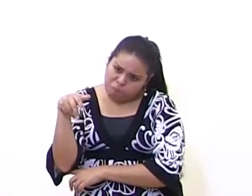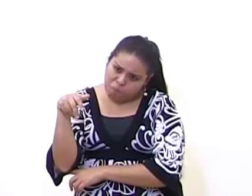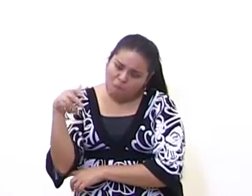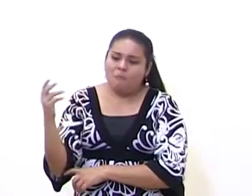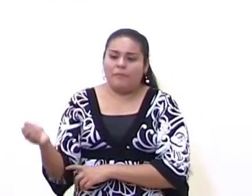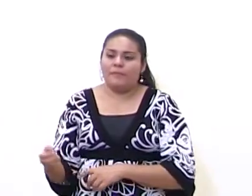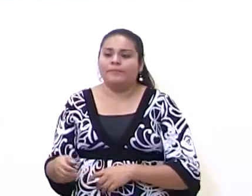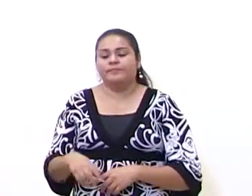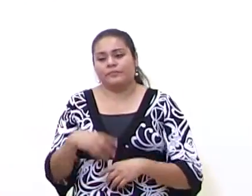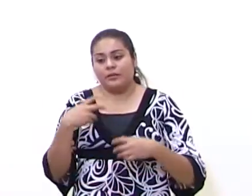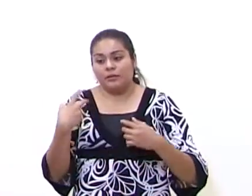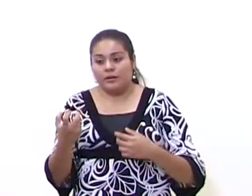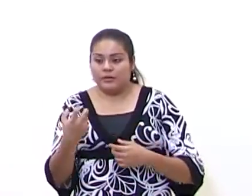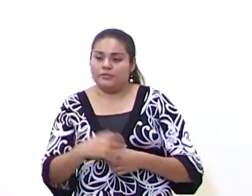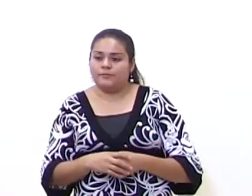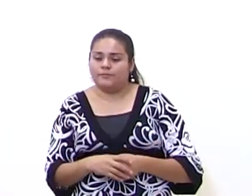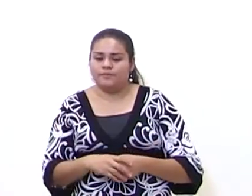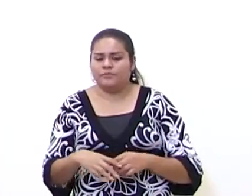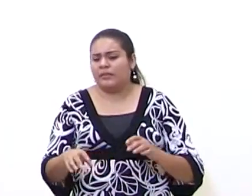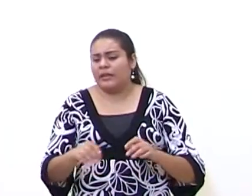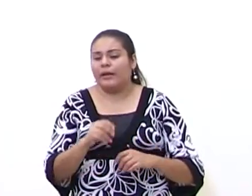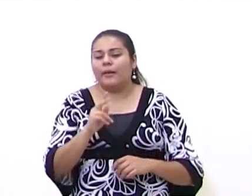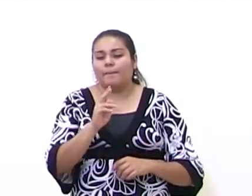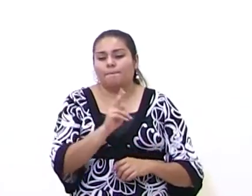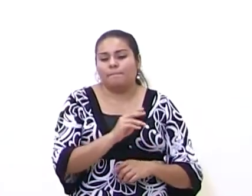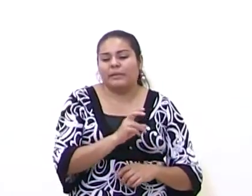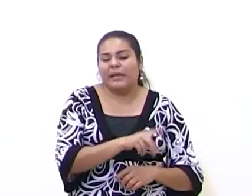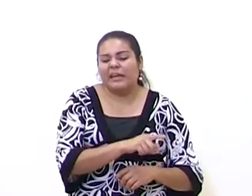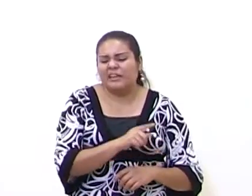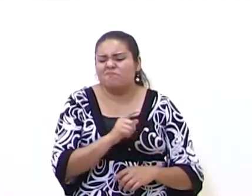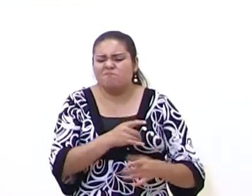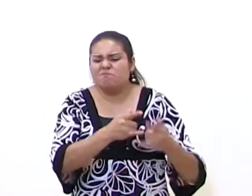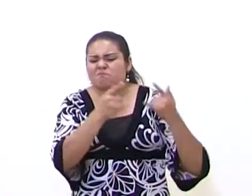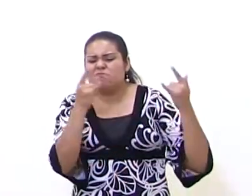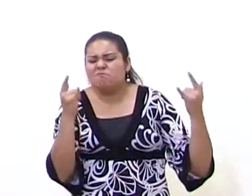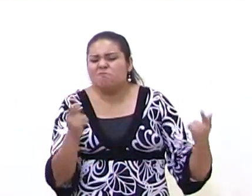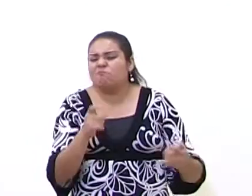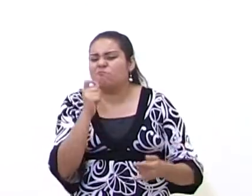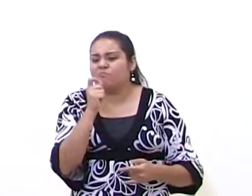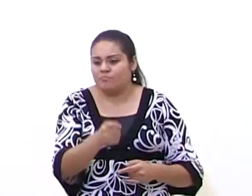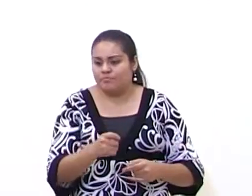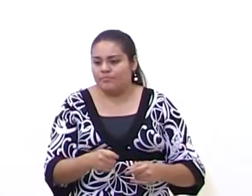lo que yo pretendo que ustedes aprendan en esta sesión.